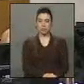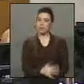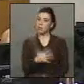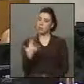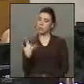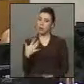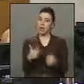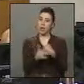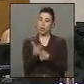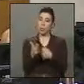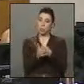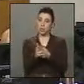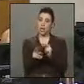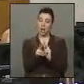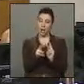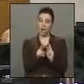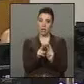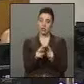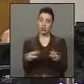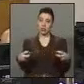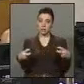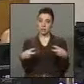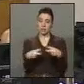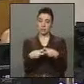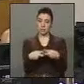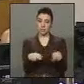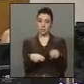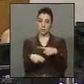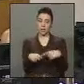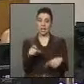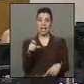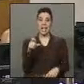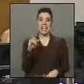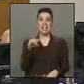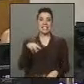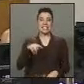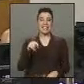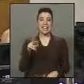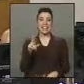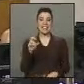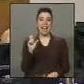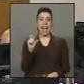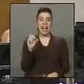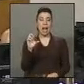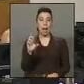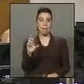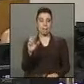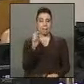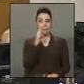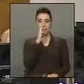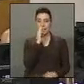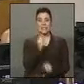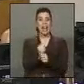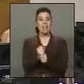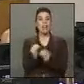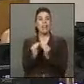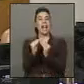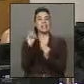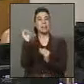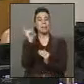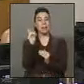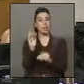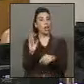valorable la lucha que han dado el sindicato, Sintracap, de trabajadores de casa particular. Y creo que sin duda la constitución